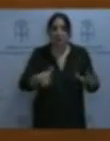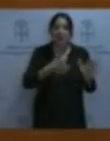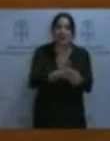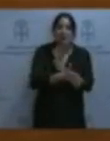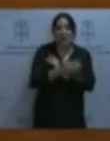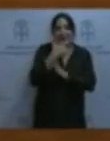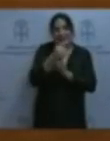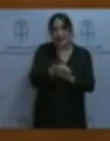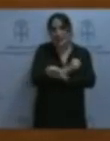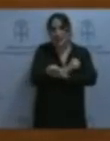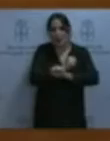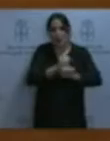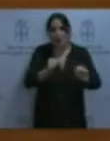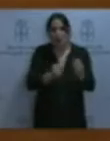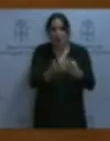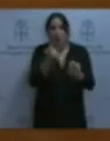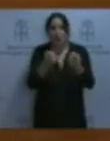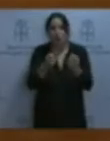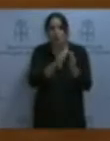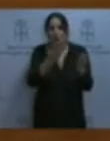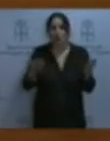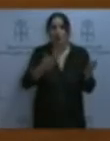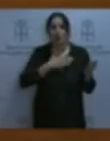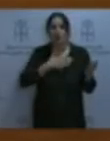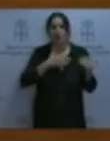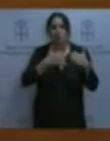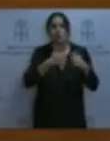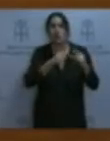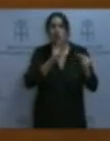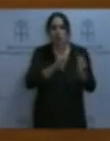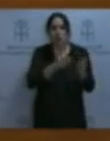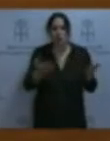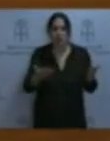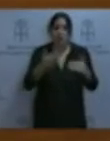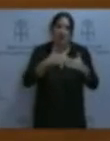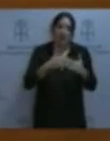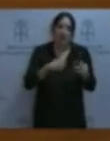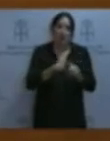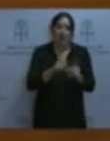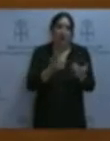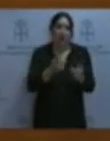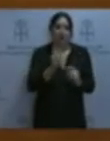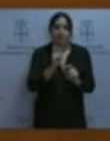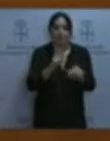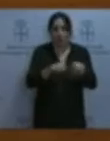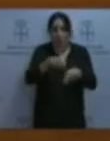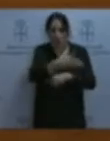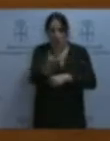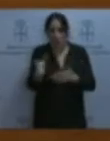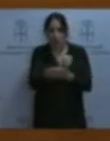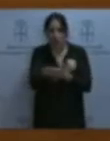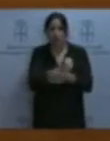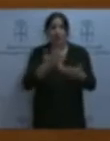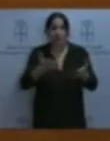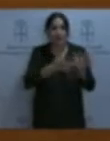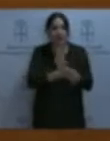prácticamente imposible una consulta sobre el patrimonio industrial asturiano mínimamente sistematizada. Nos encontramos, por lo tanto, con